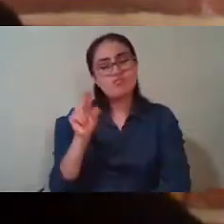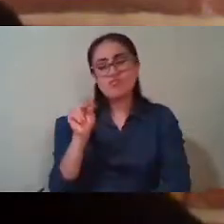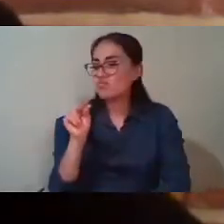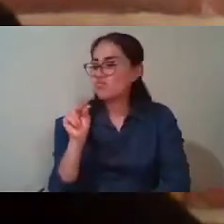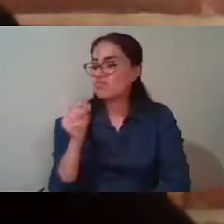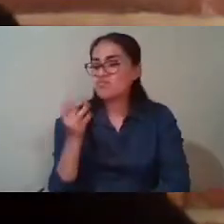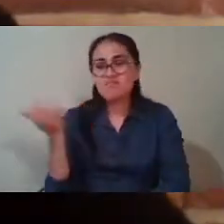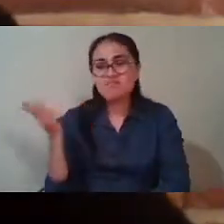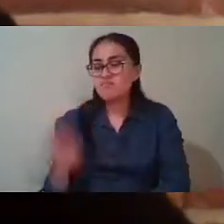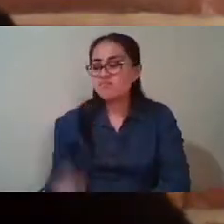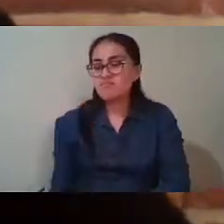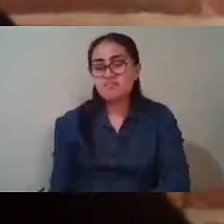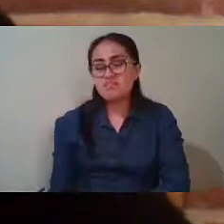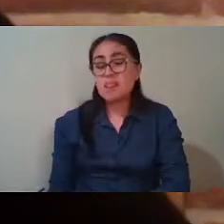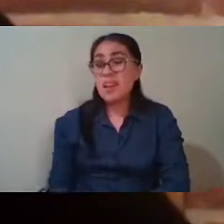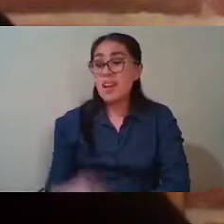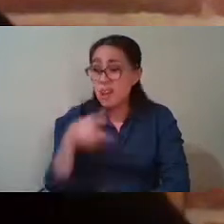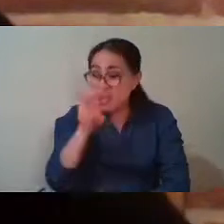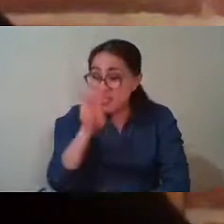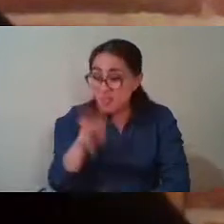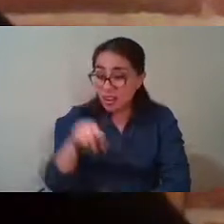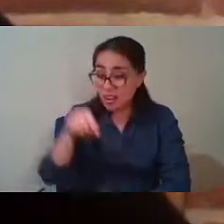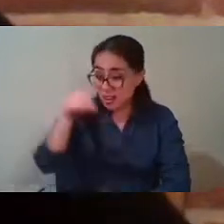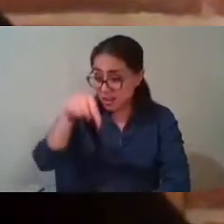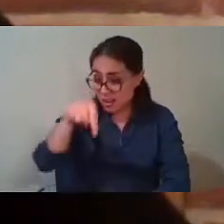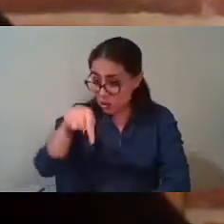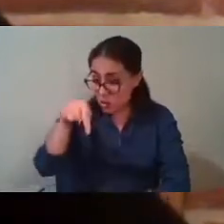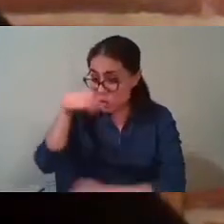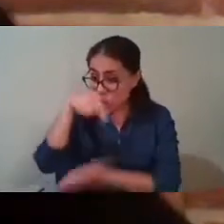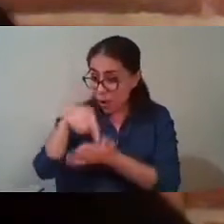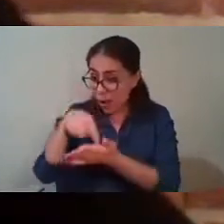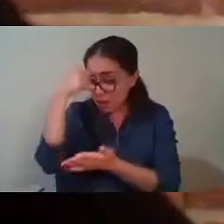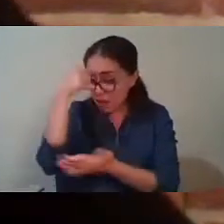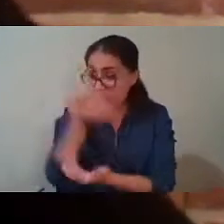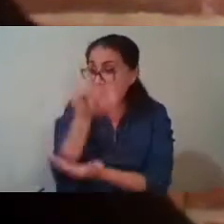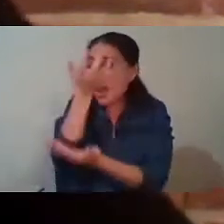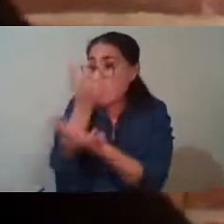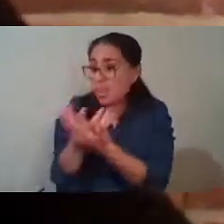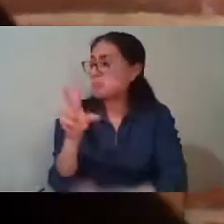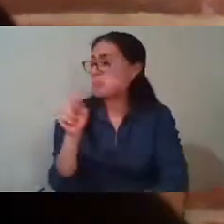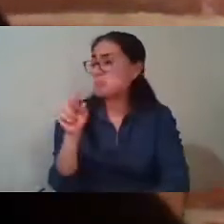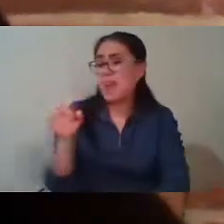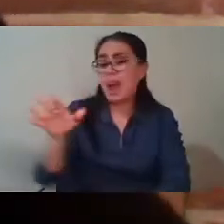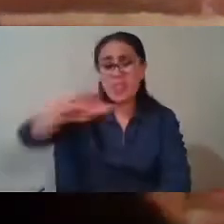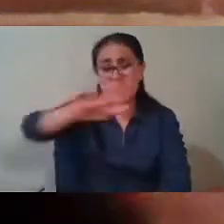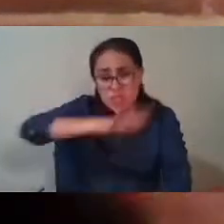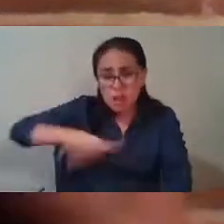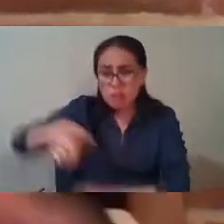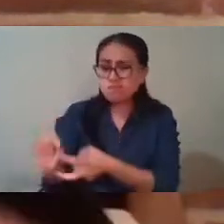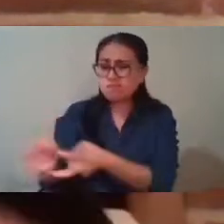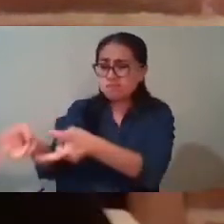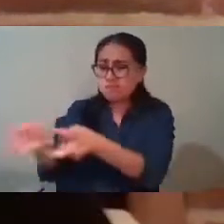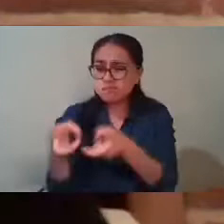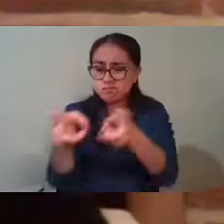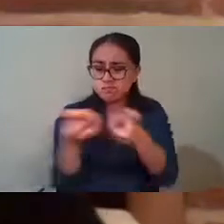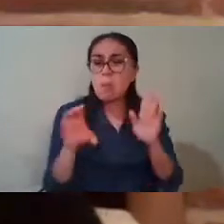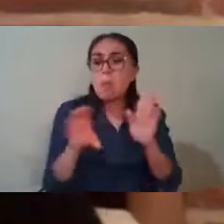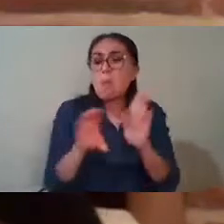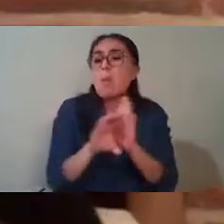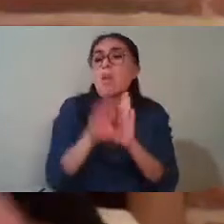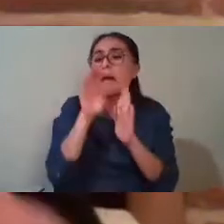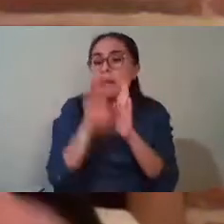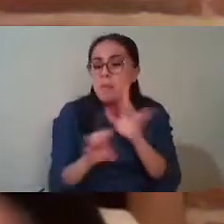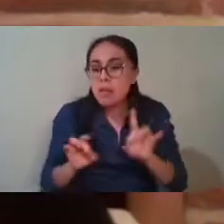no, señor. Esto no es un lugar para eso. Aquí roban todo. Si usted pone una motobomba para